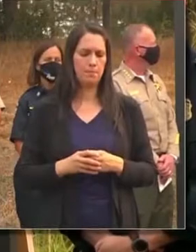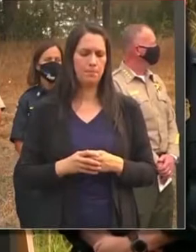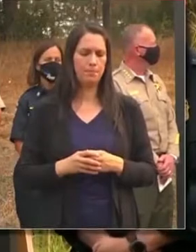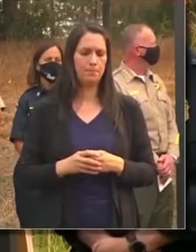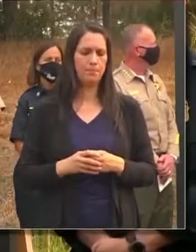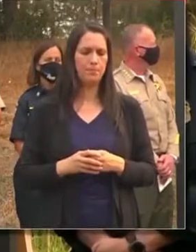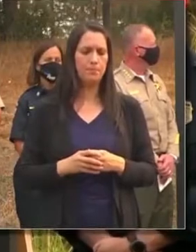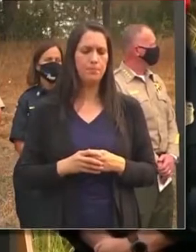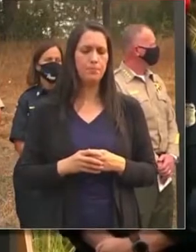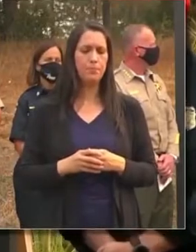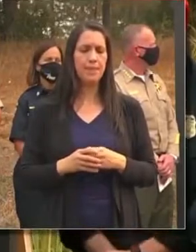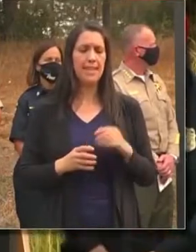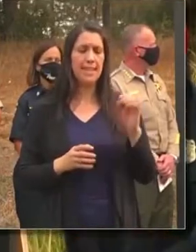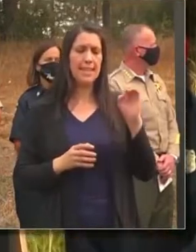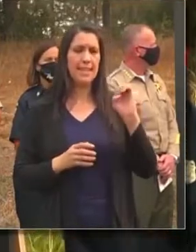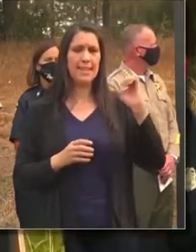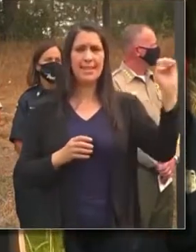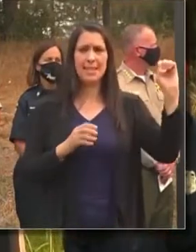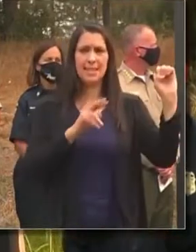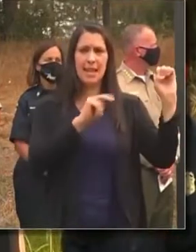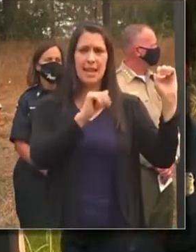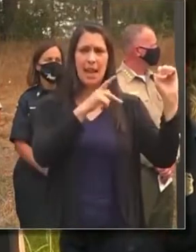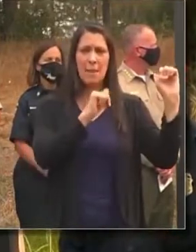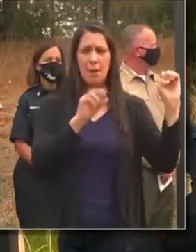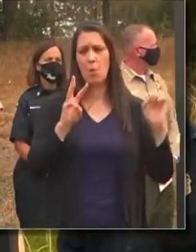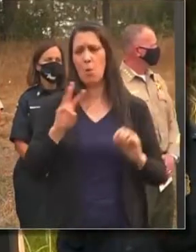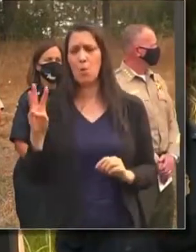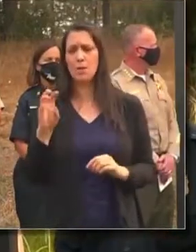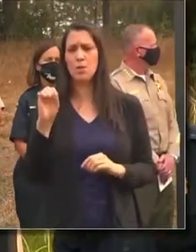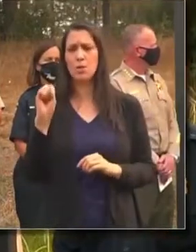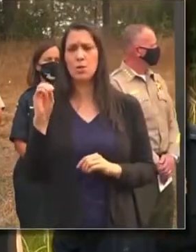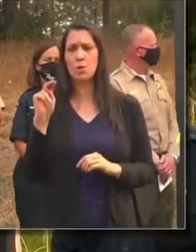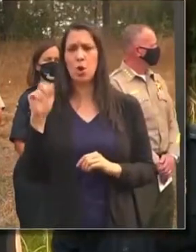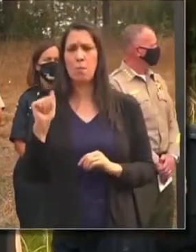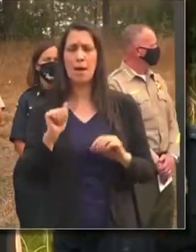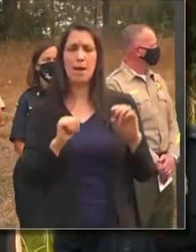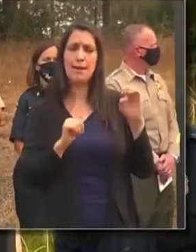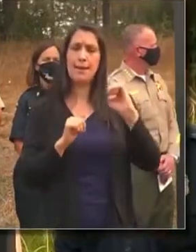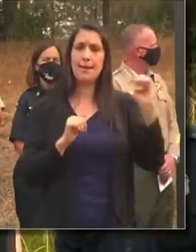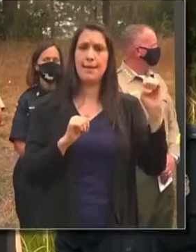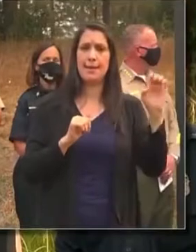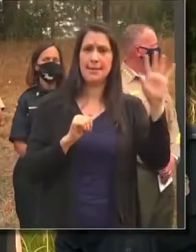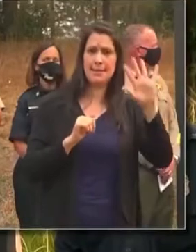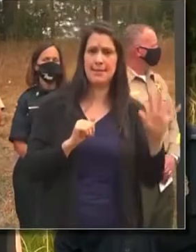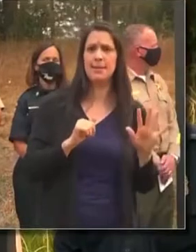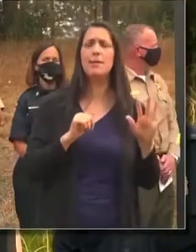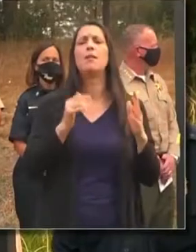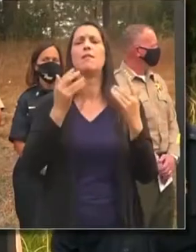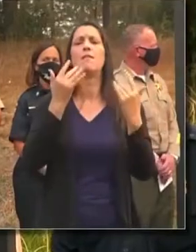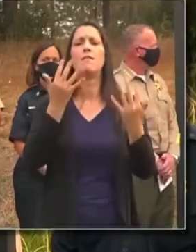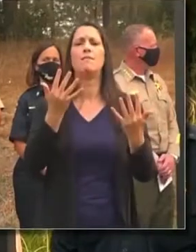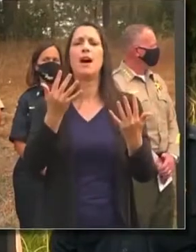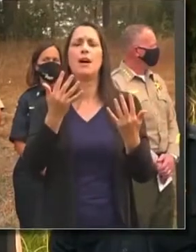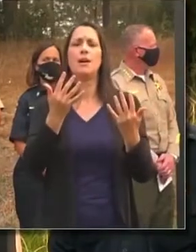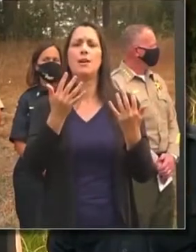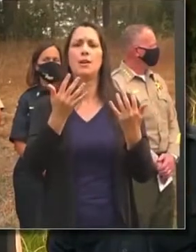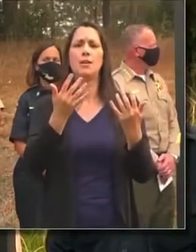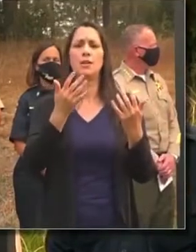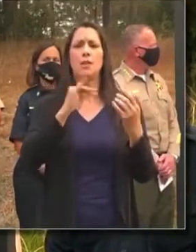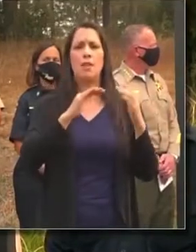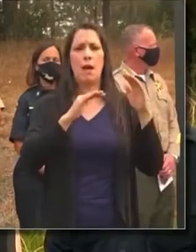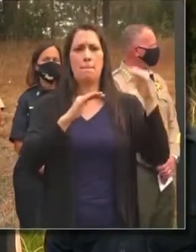en las dos zonas tenemos la zona en napa y la zona oeste en napa el incendio aquí está